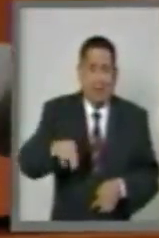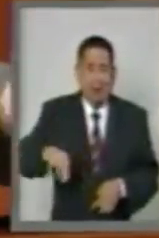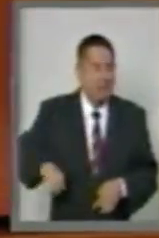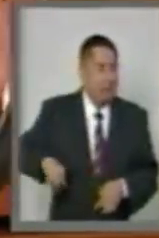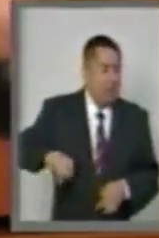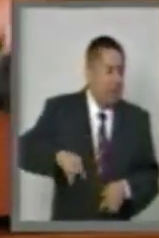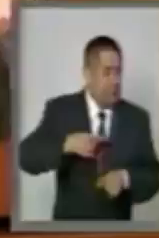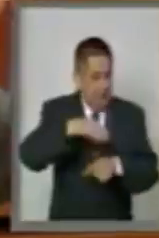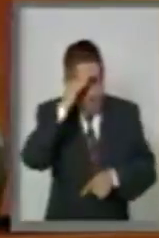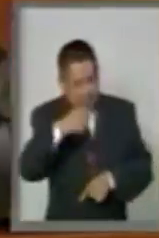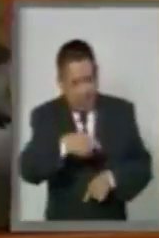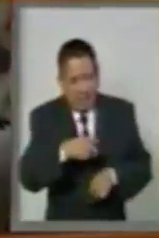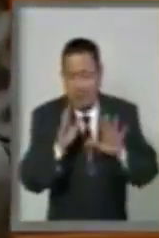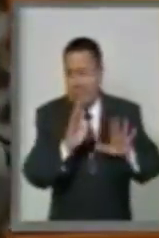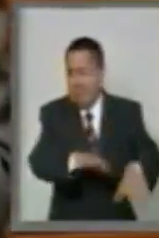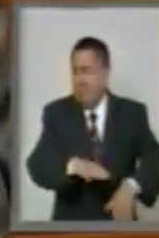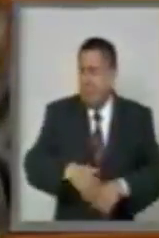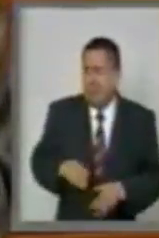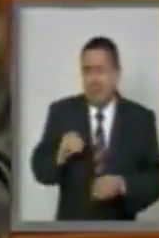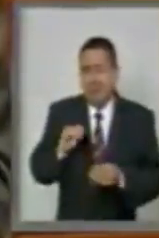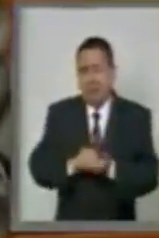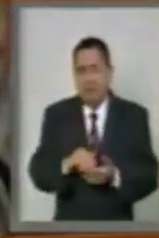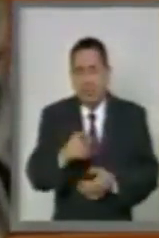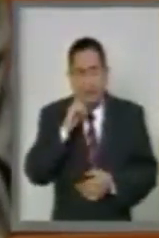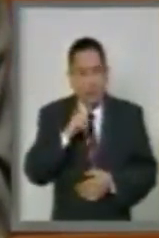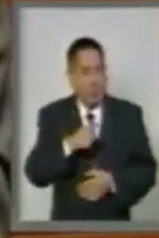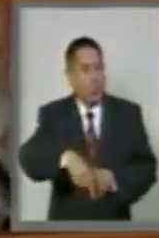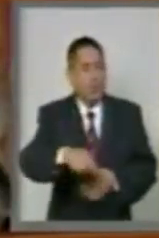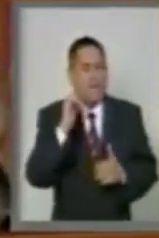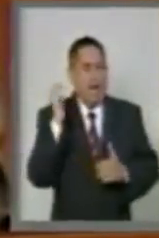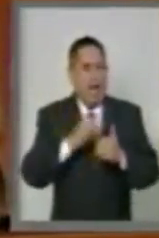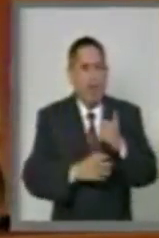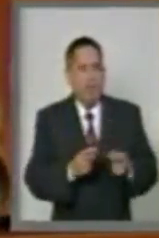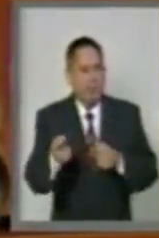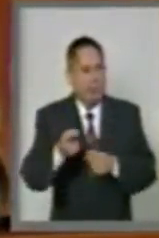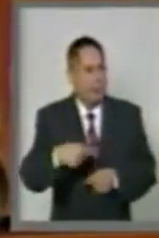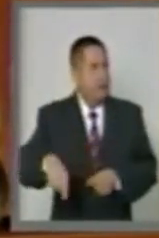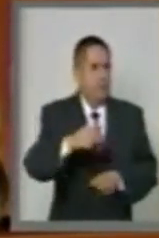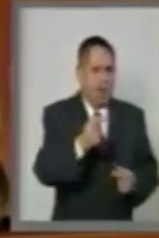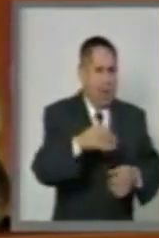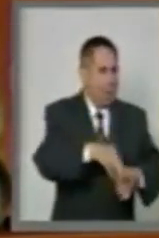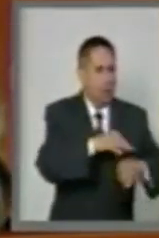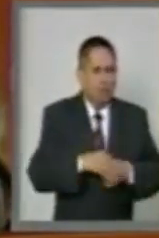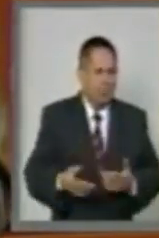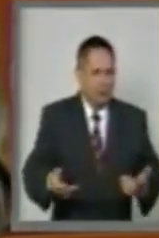Nieto lo que piensen ustedes, porque ya lo sabe, que van a decir, órale, todos a votar.